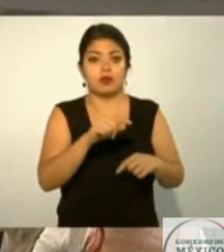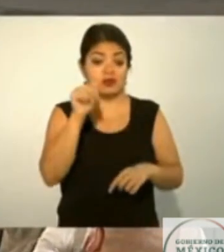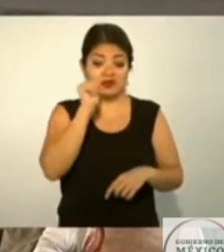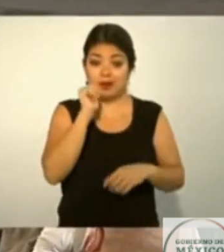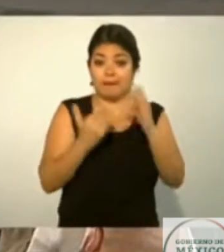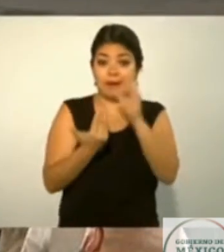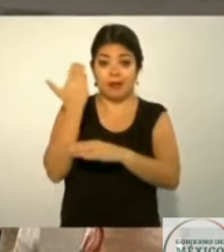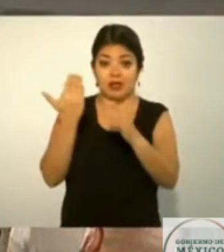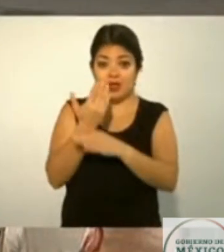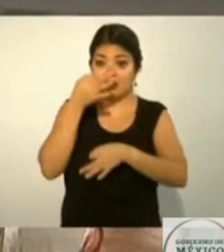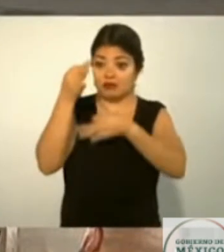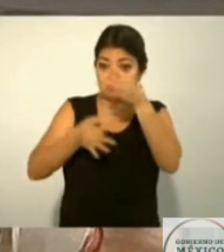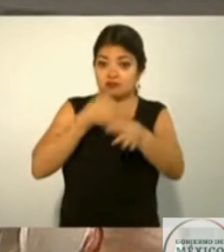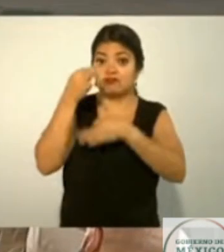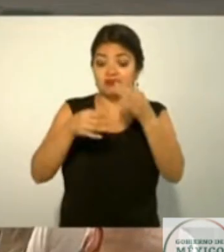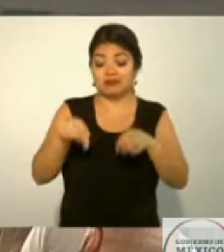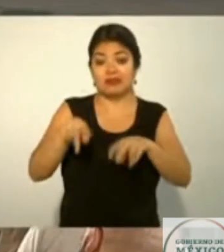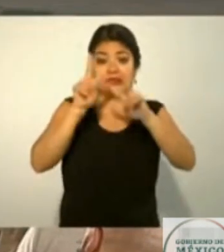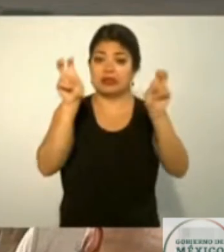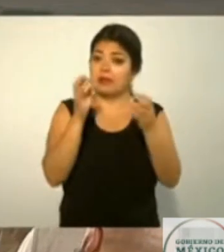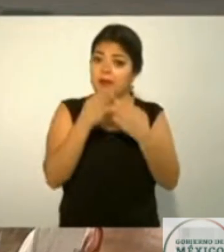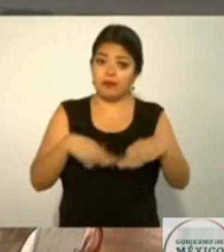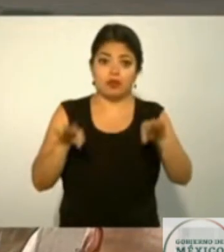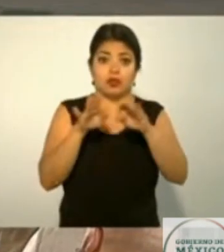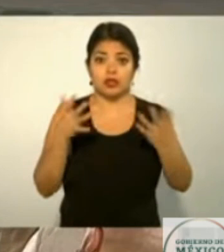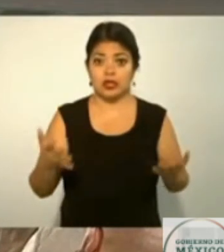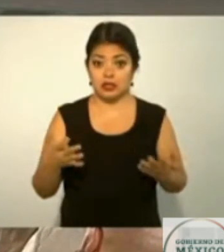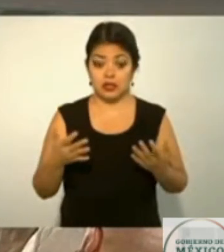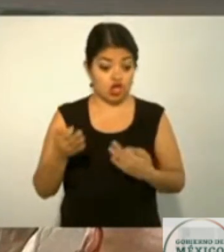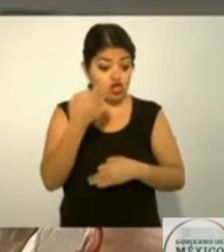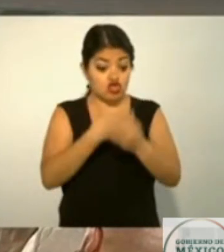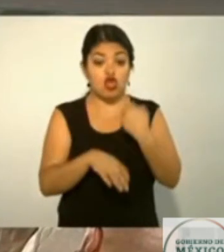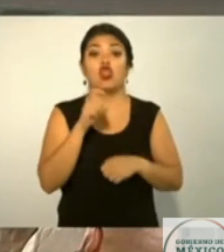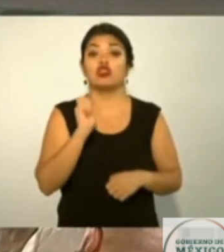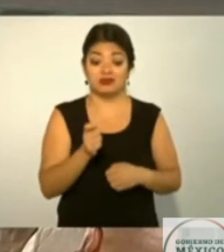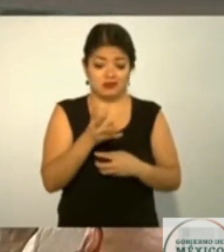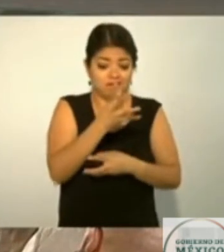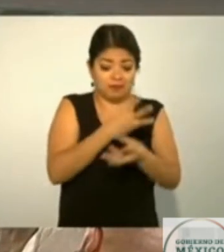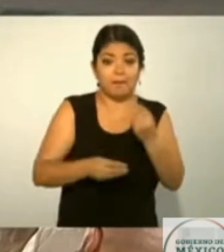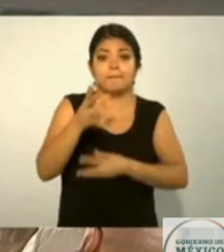hablando de este tema. Todos a producir en bien del